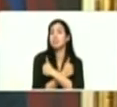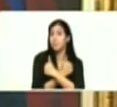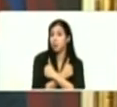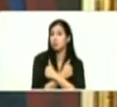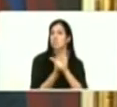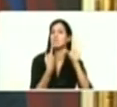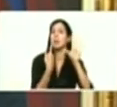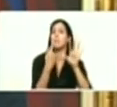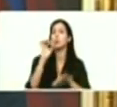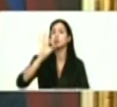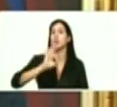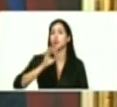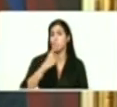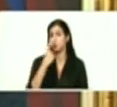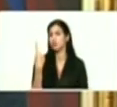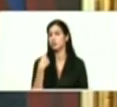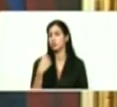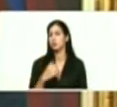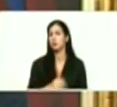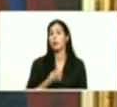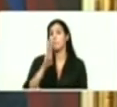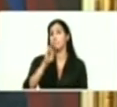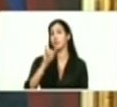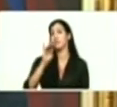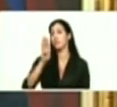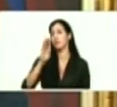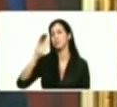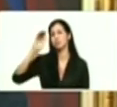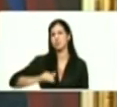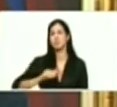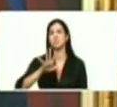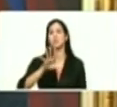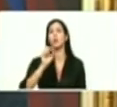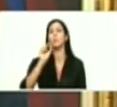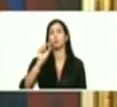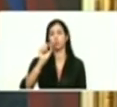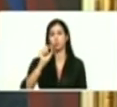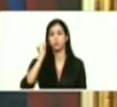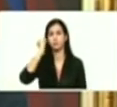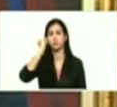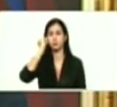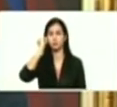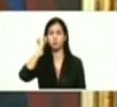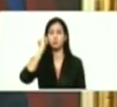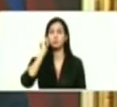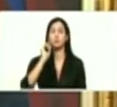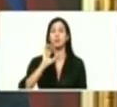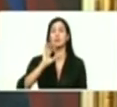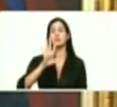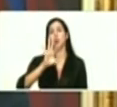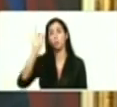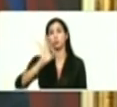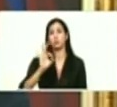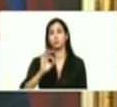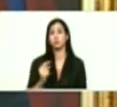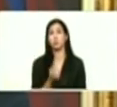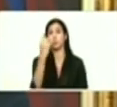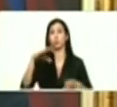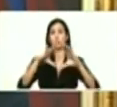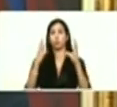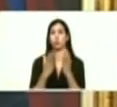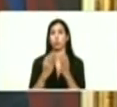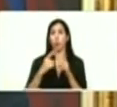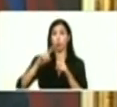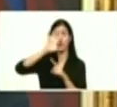con una disminución del producto interno bruto que creo que cerró en 5 puntos récord mundial en cualquier